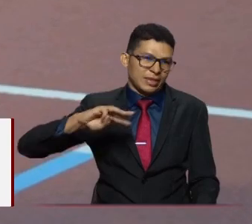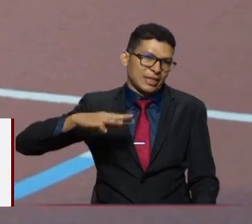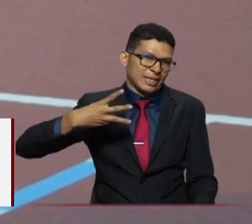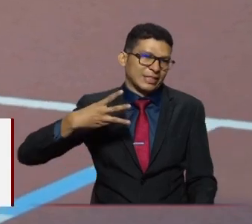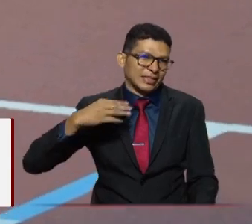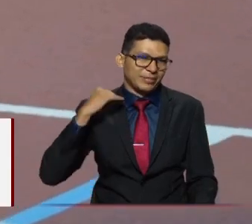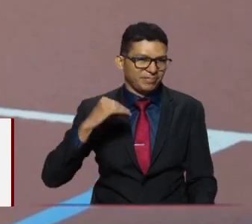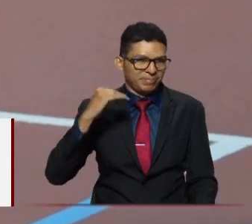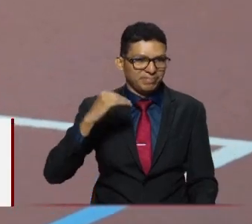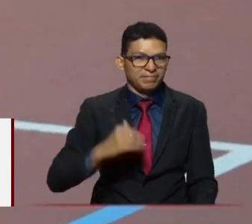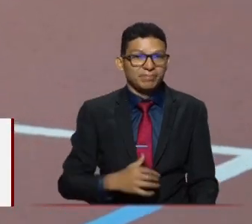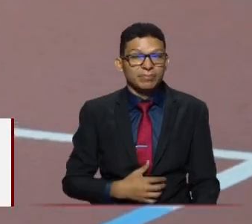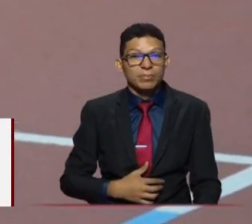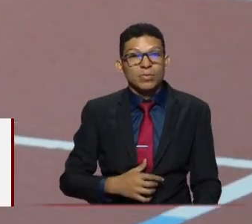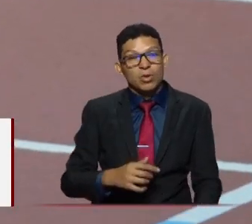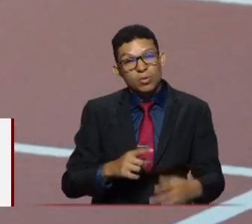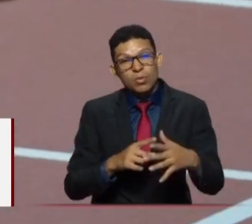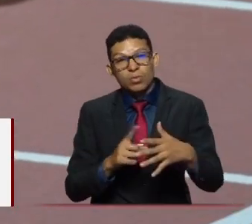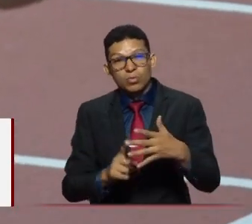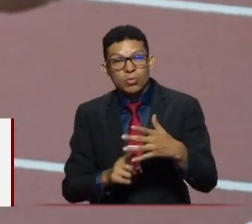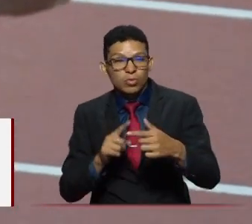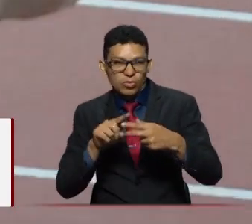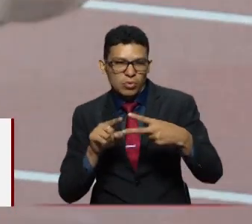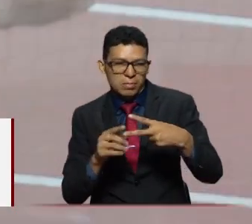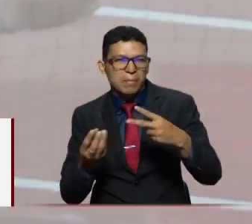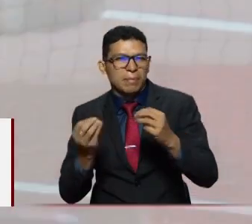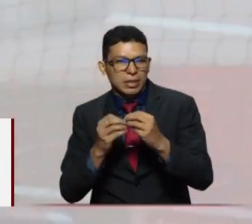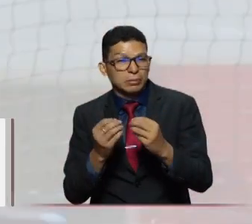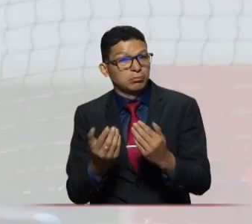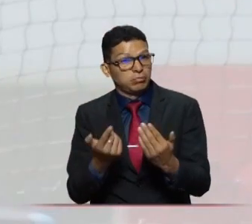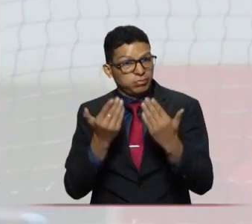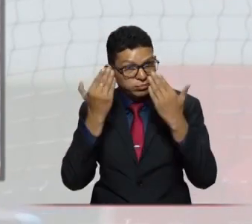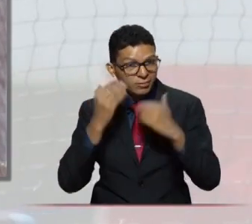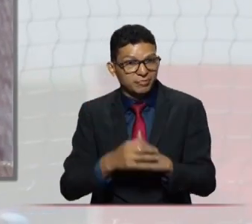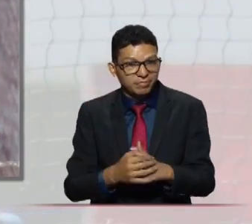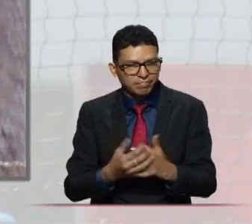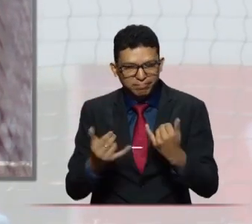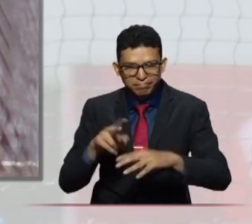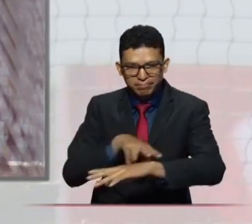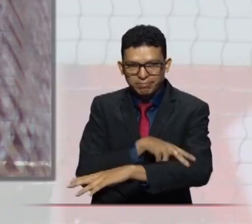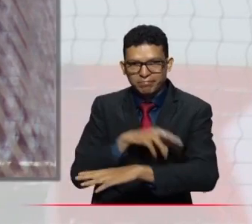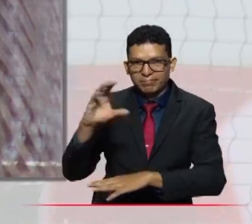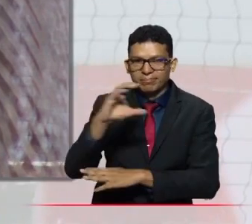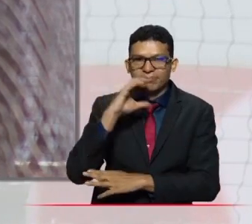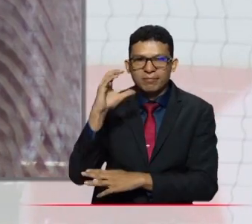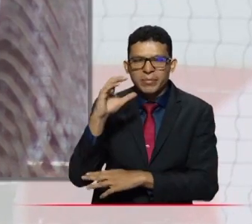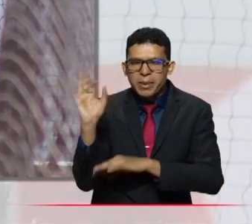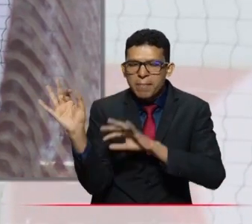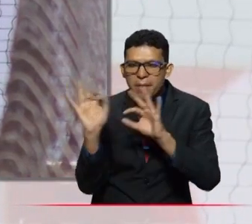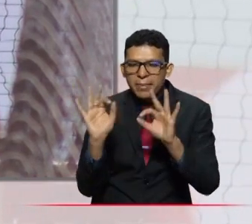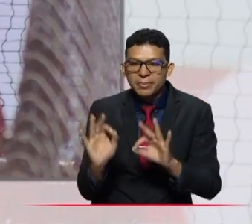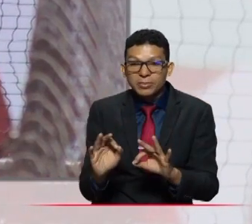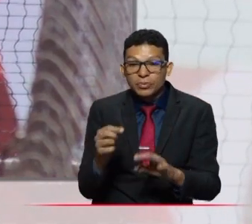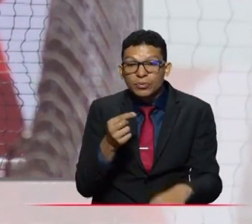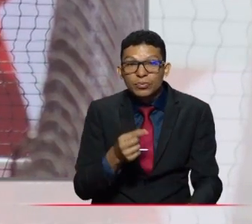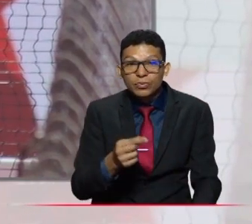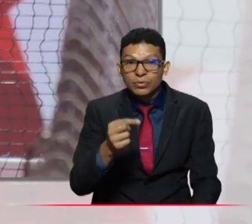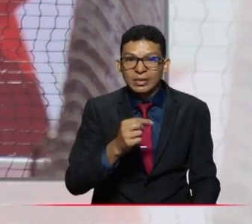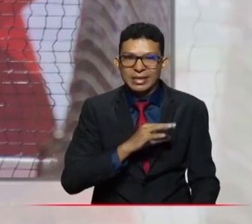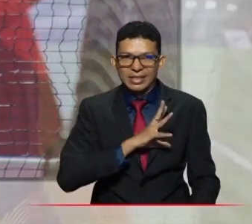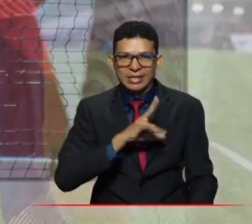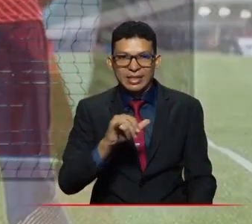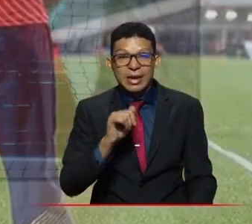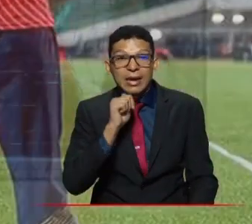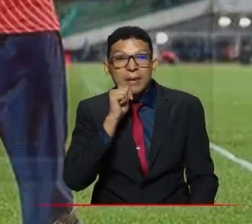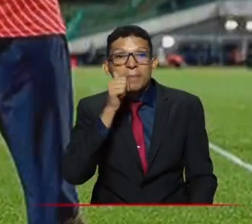Lara también se destacaron en sus pruebas. Ahora, la delegación colombiana se prepara para afrontar en Cali